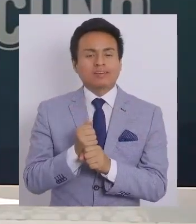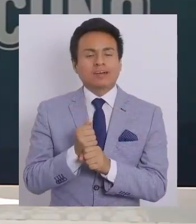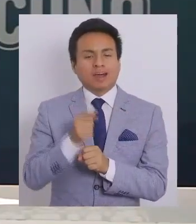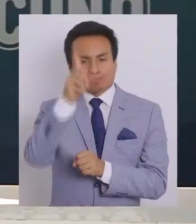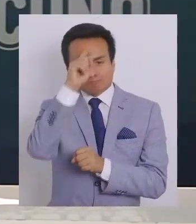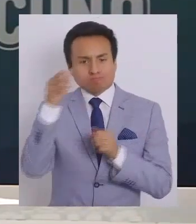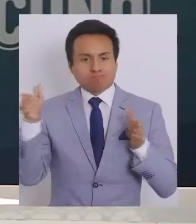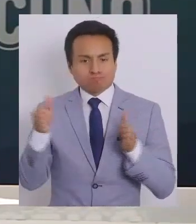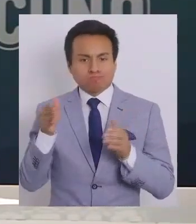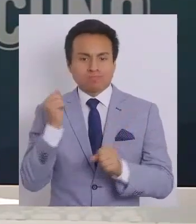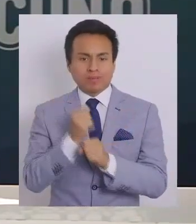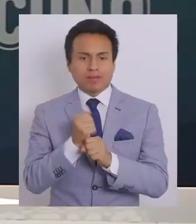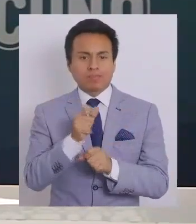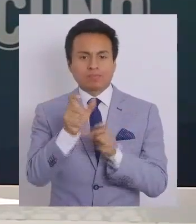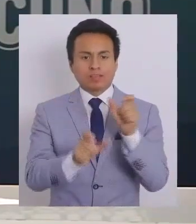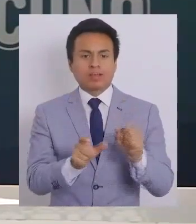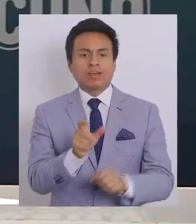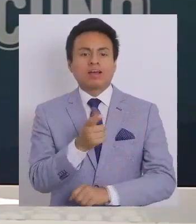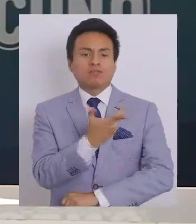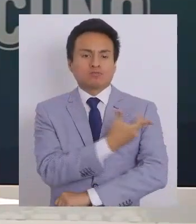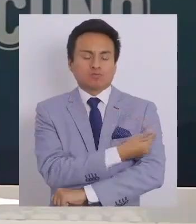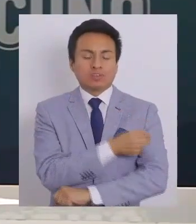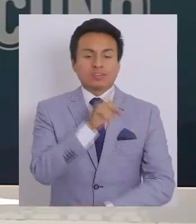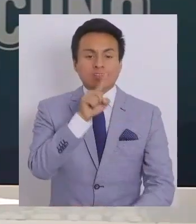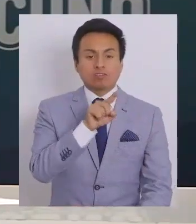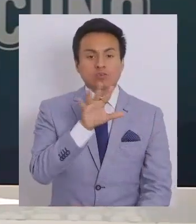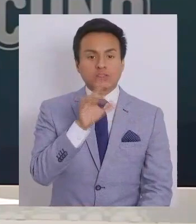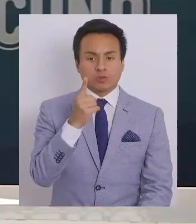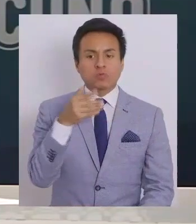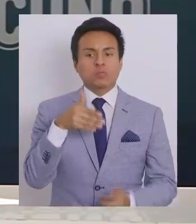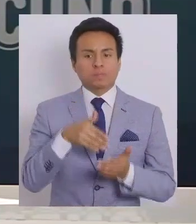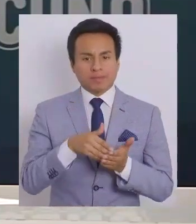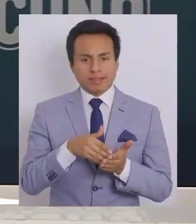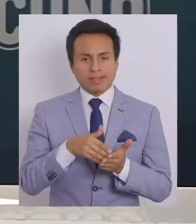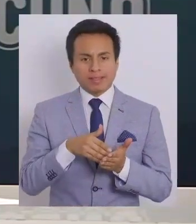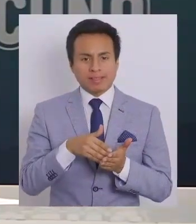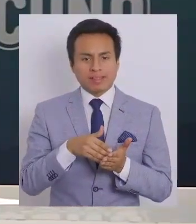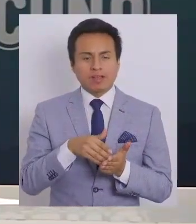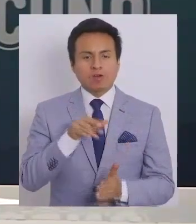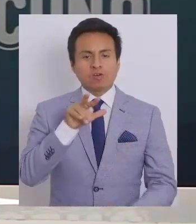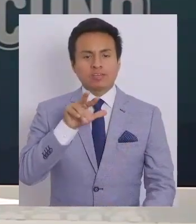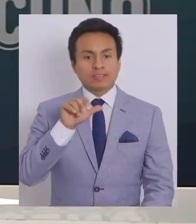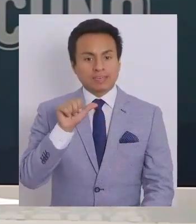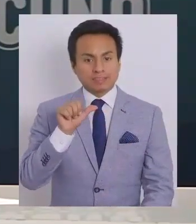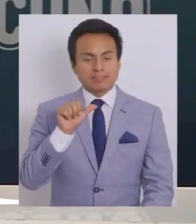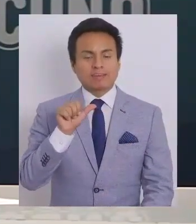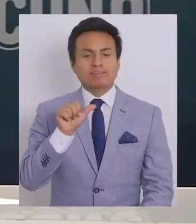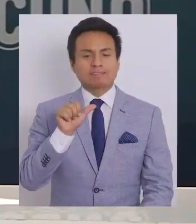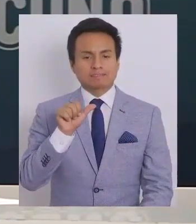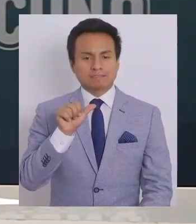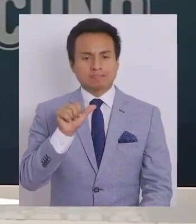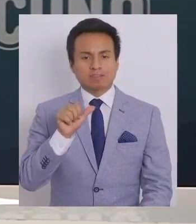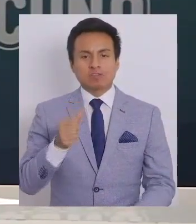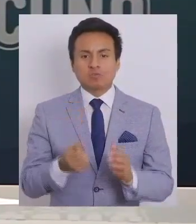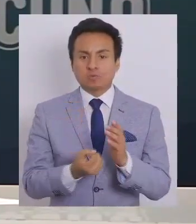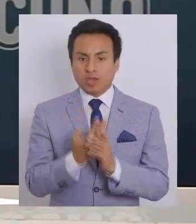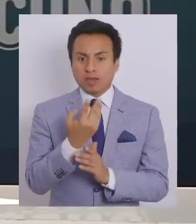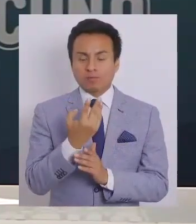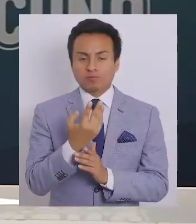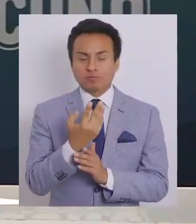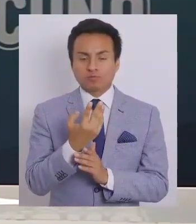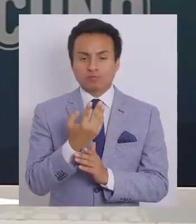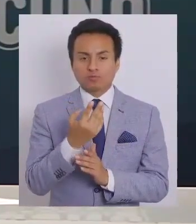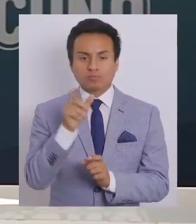atención primaria de salud a 151 mil 86 nuevos